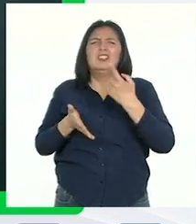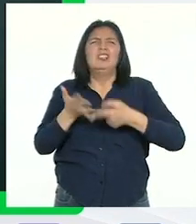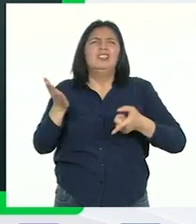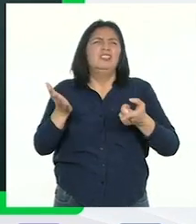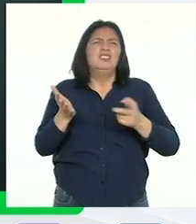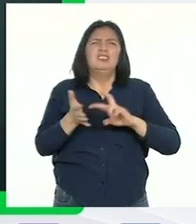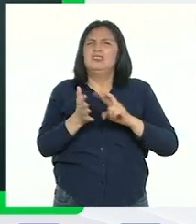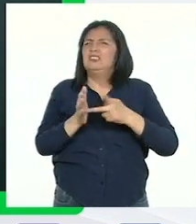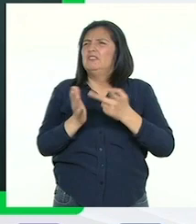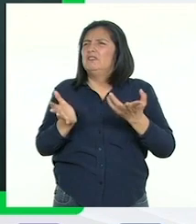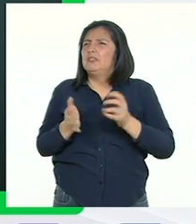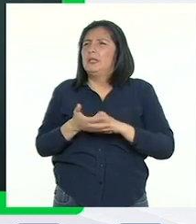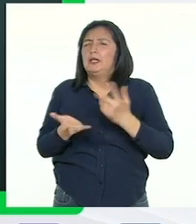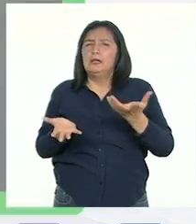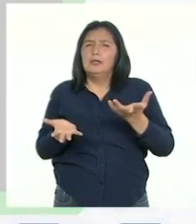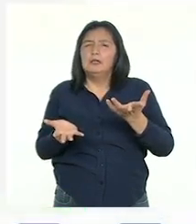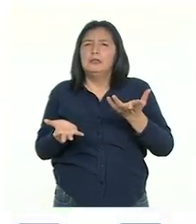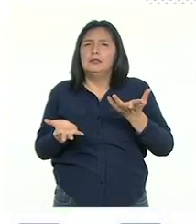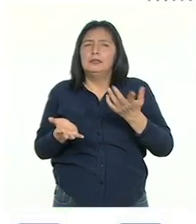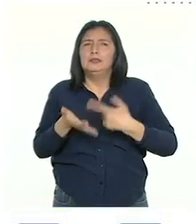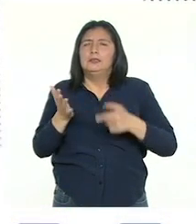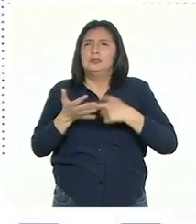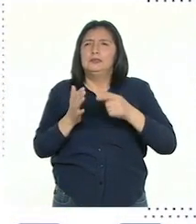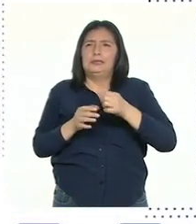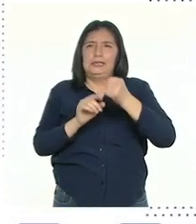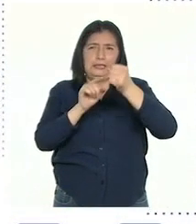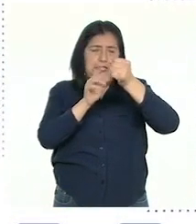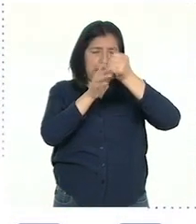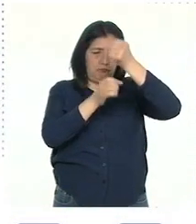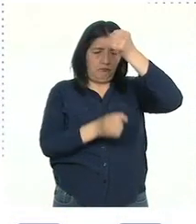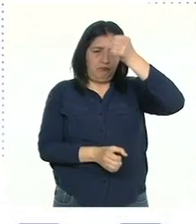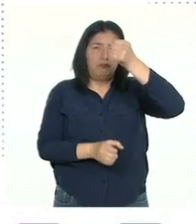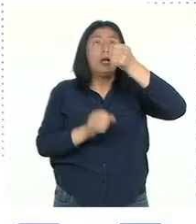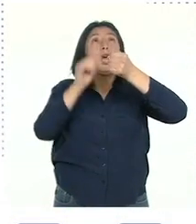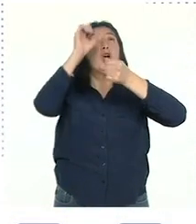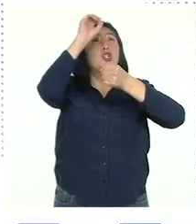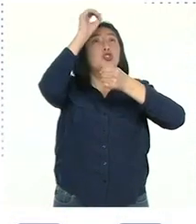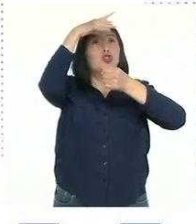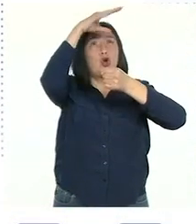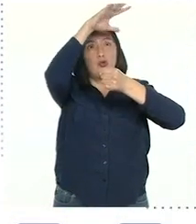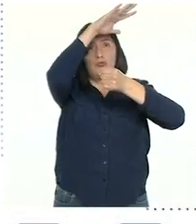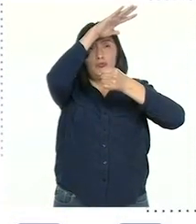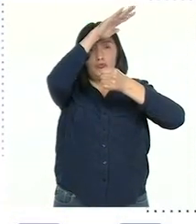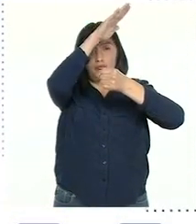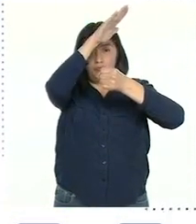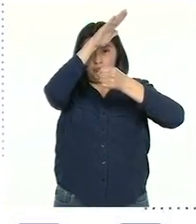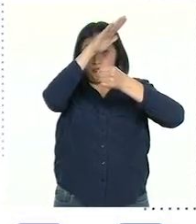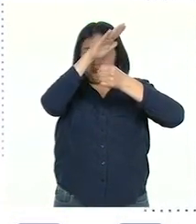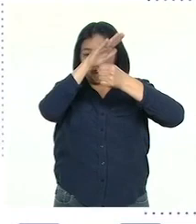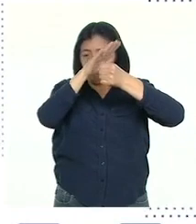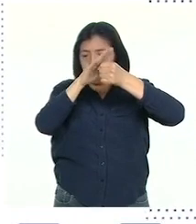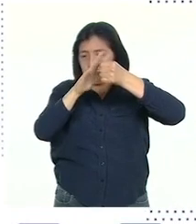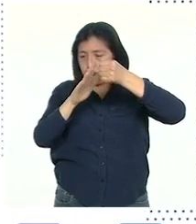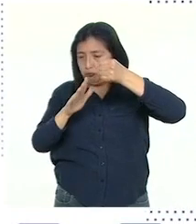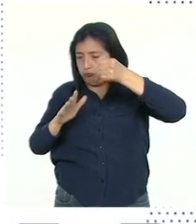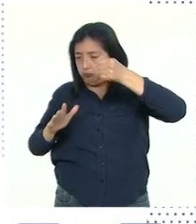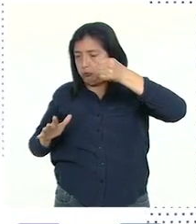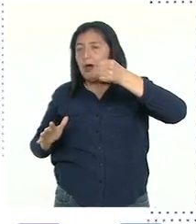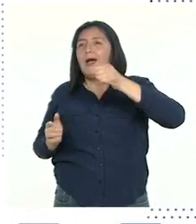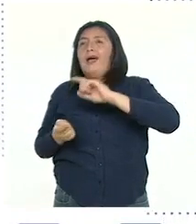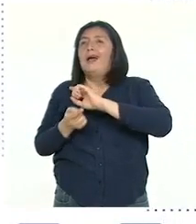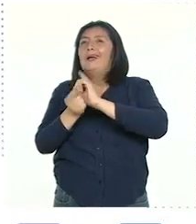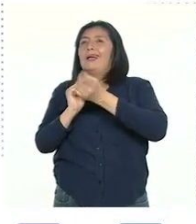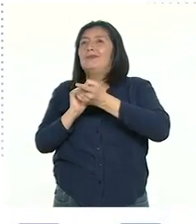qué estaría mostrando? Estaría mostrando que el ángulo con el que los rayos solares caen sobre nuestra ciudad va cambiando de